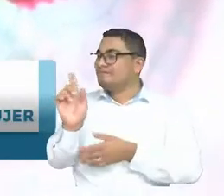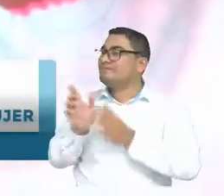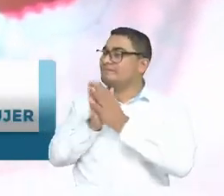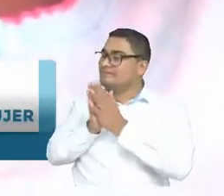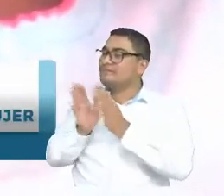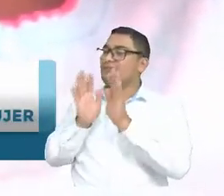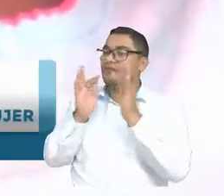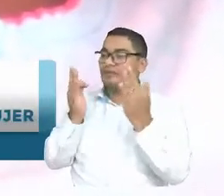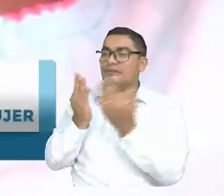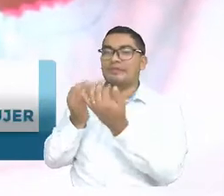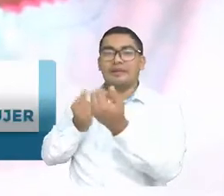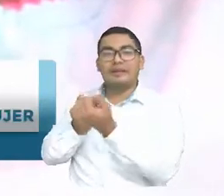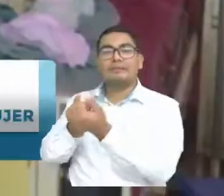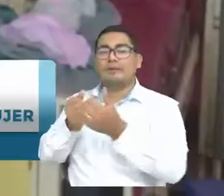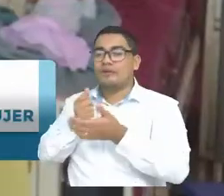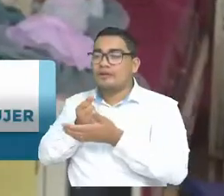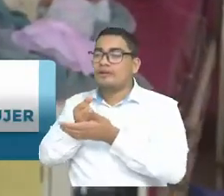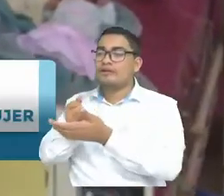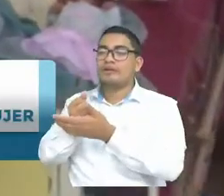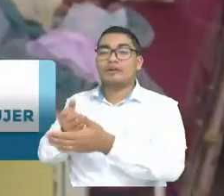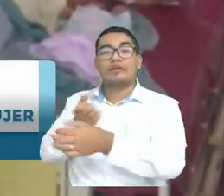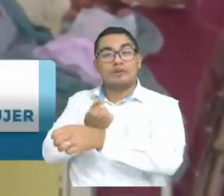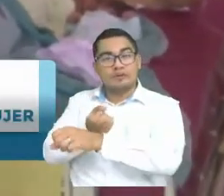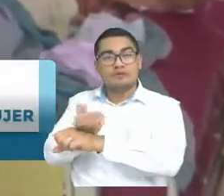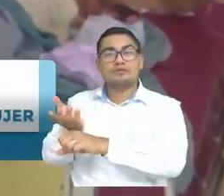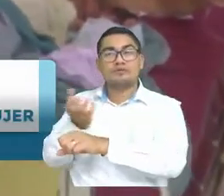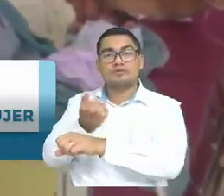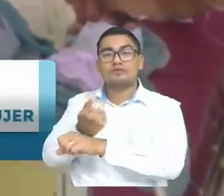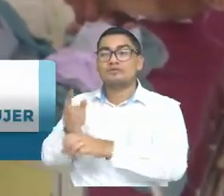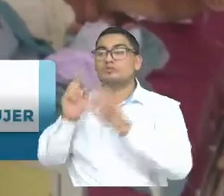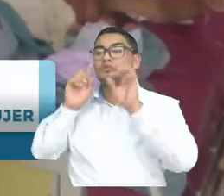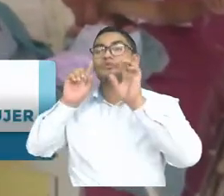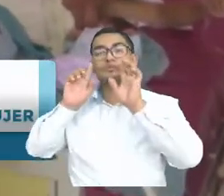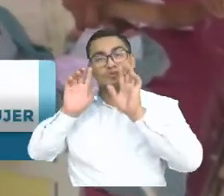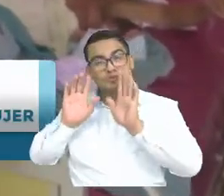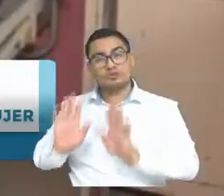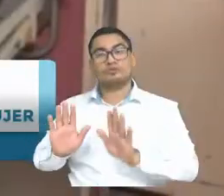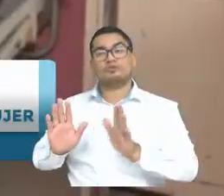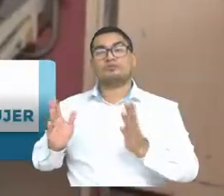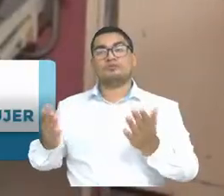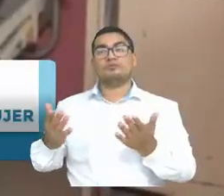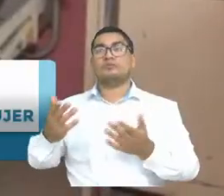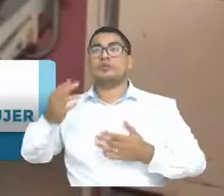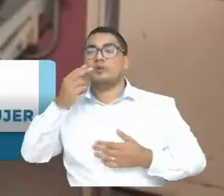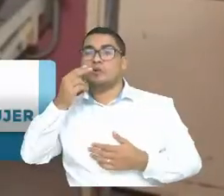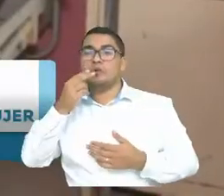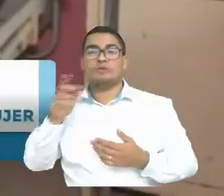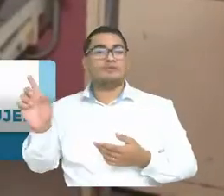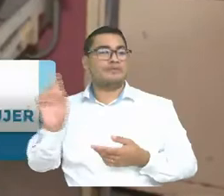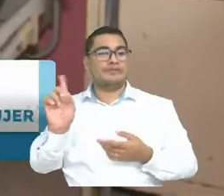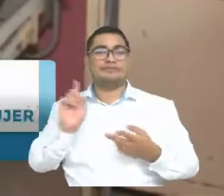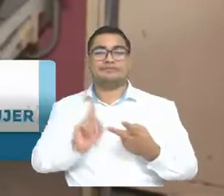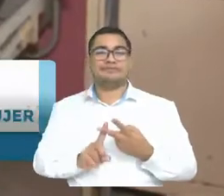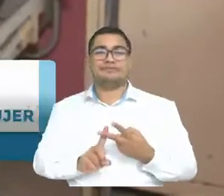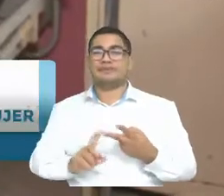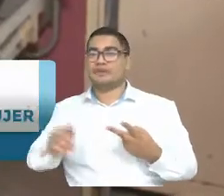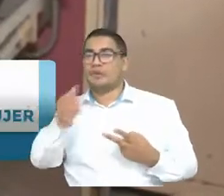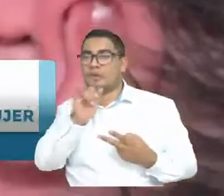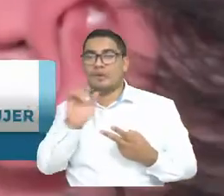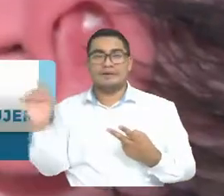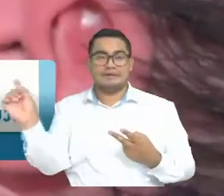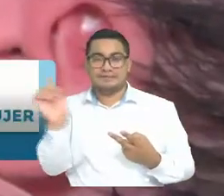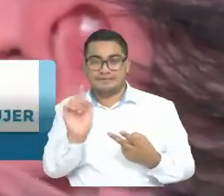estar todo el tiempo con la consejería, ¿verdad?, de esta paciente, de evitar de que la paciente fume. Hay más